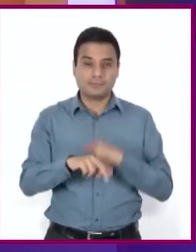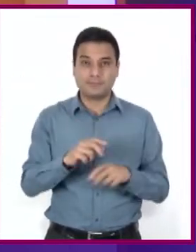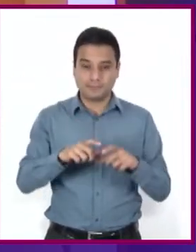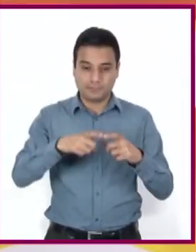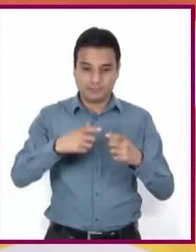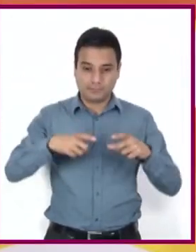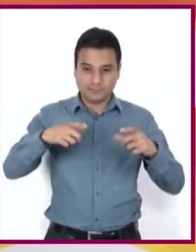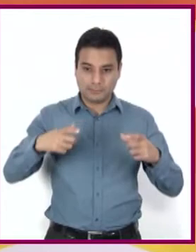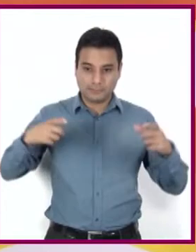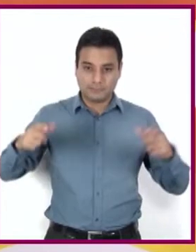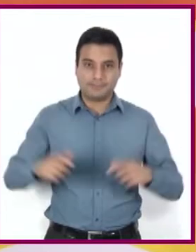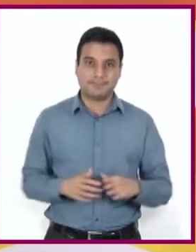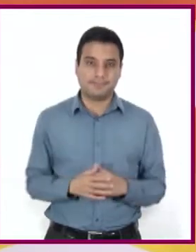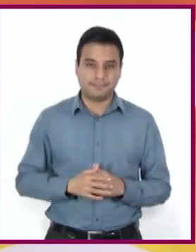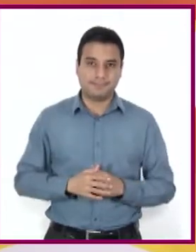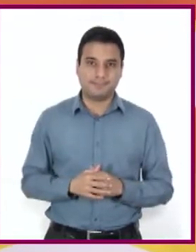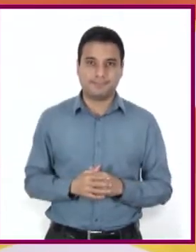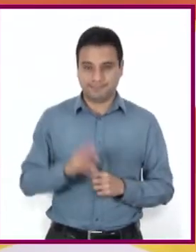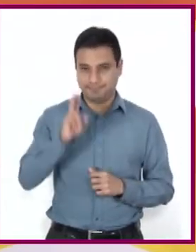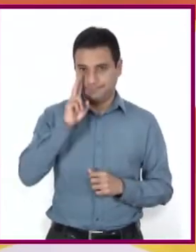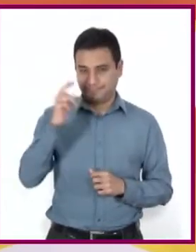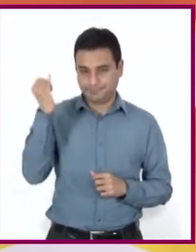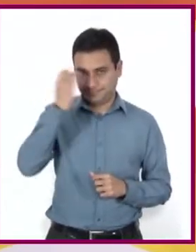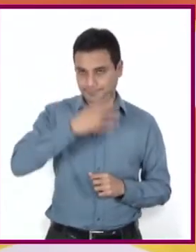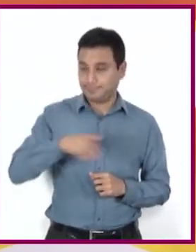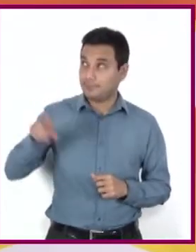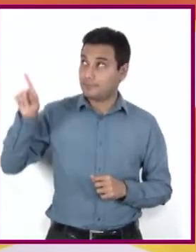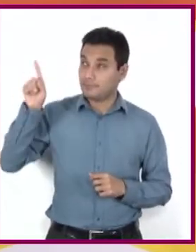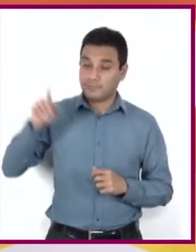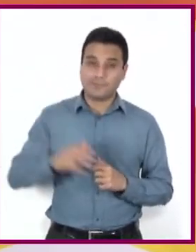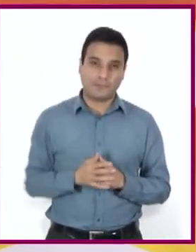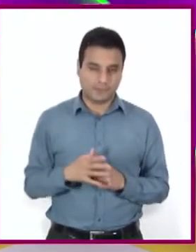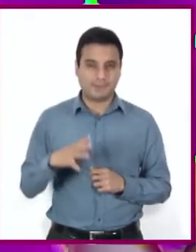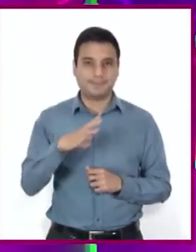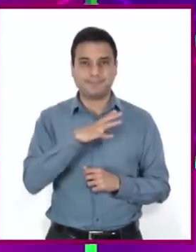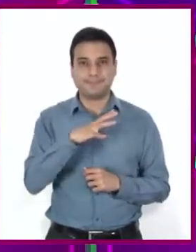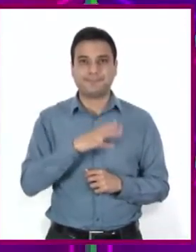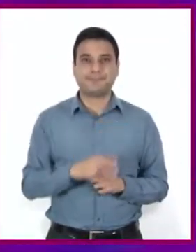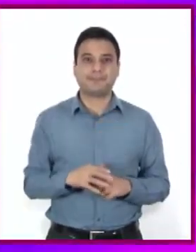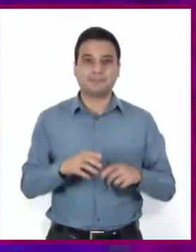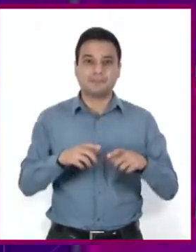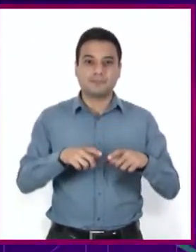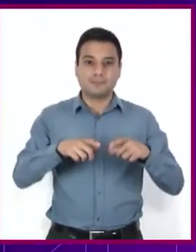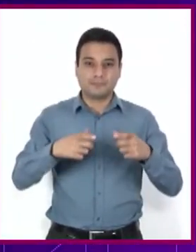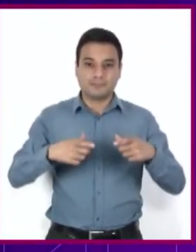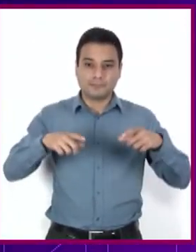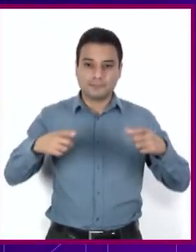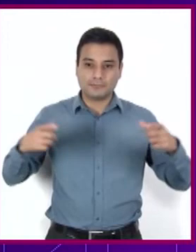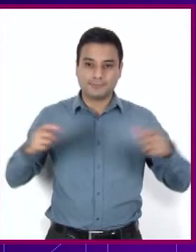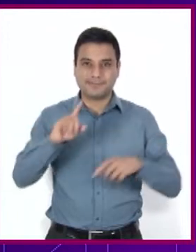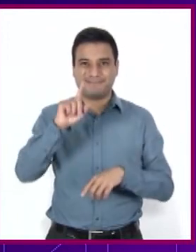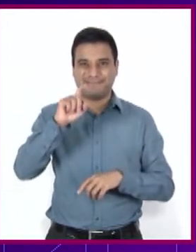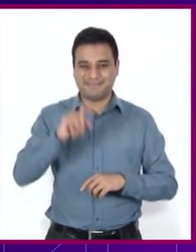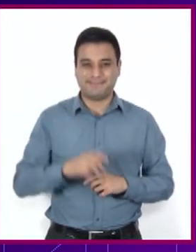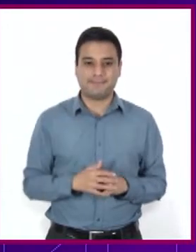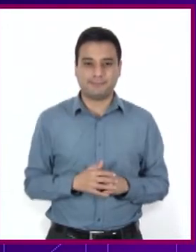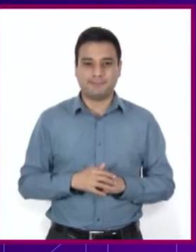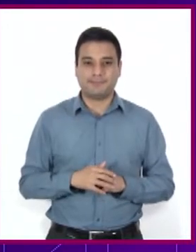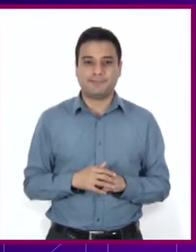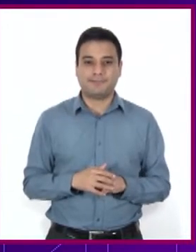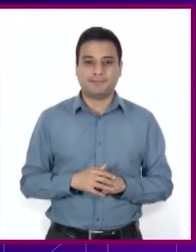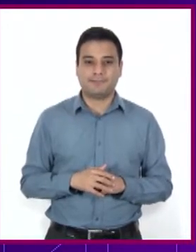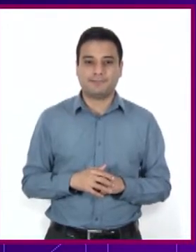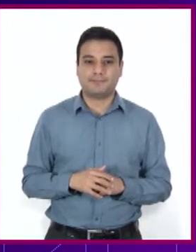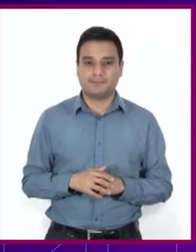Veámoslos. En la imagen se ven los círculos concéntricos que se forman al lanzar una piedra. El radio